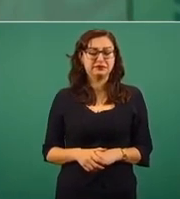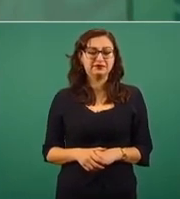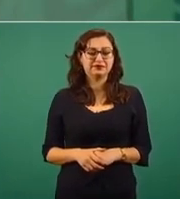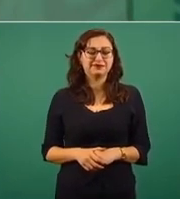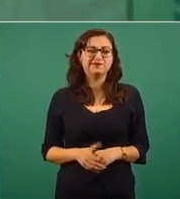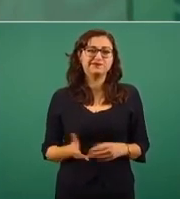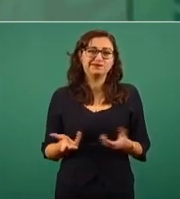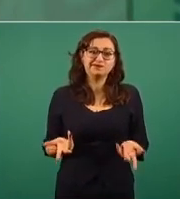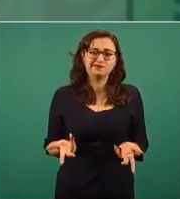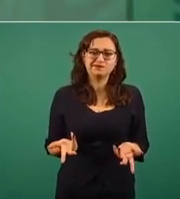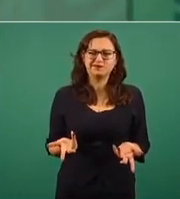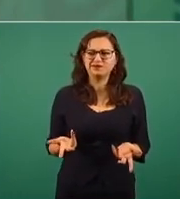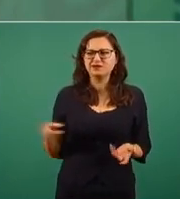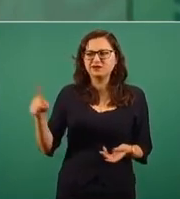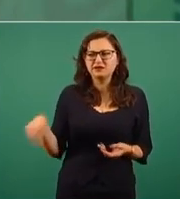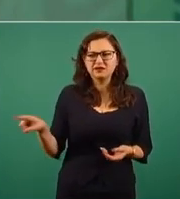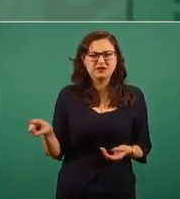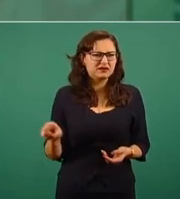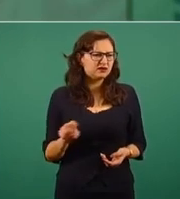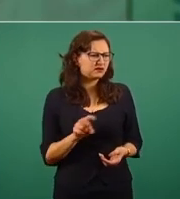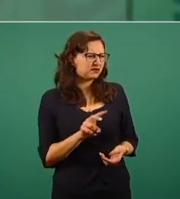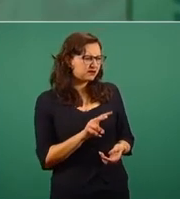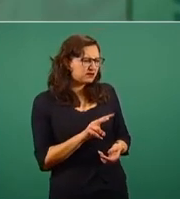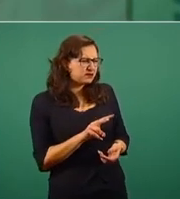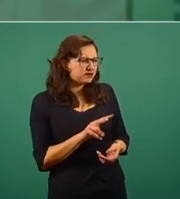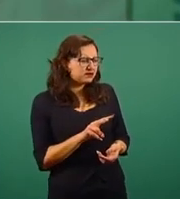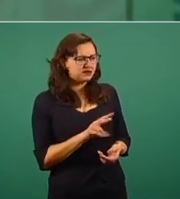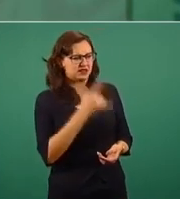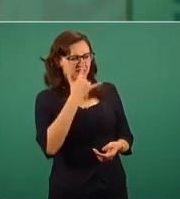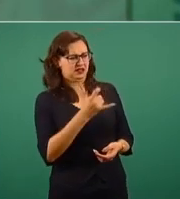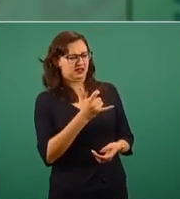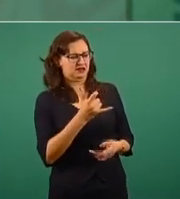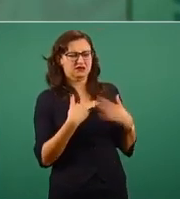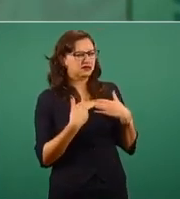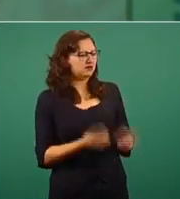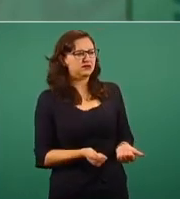Entonces, sí les extraña cómo es